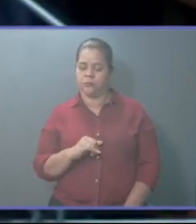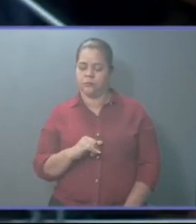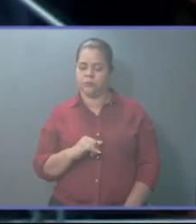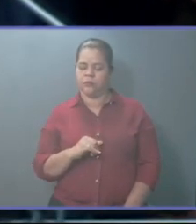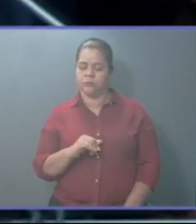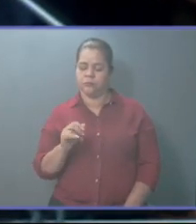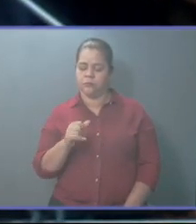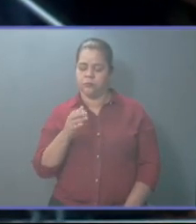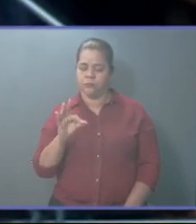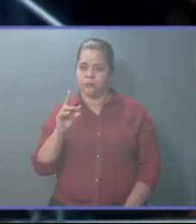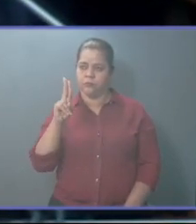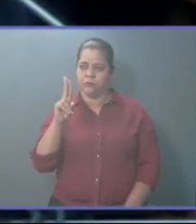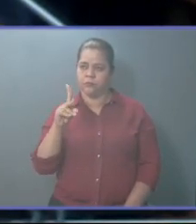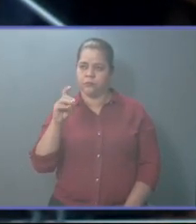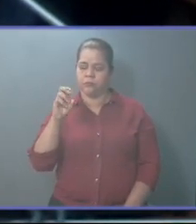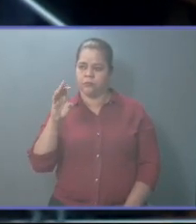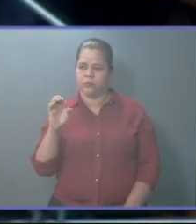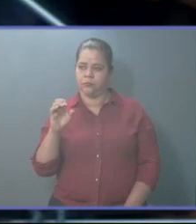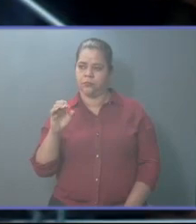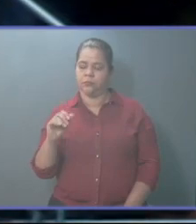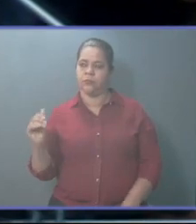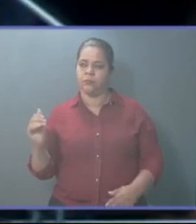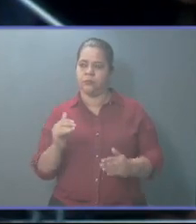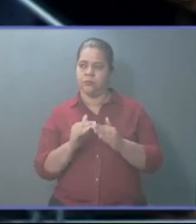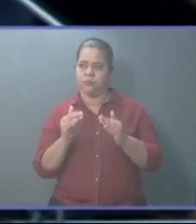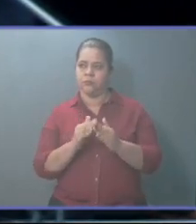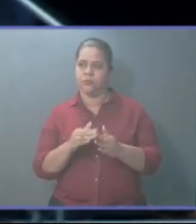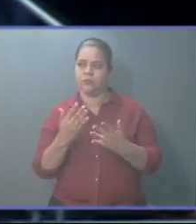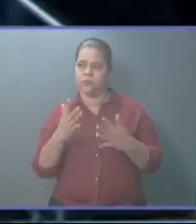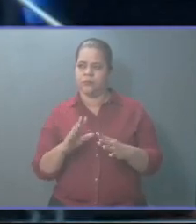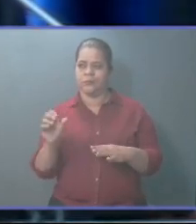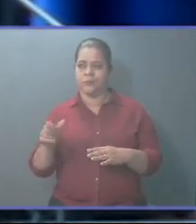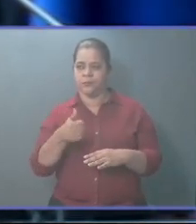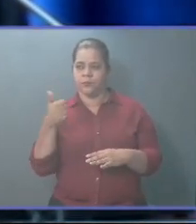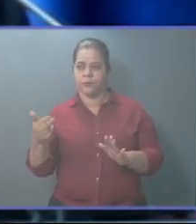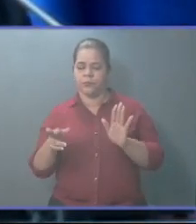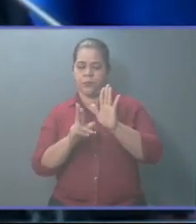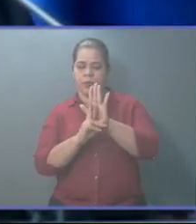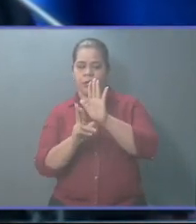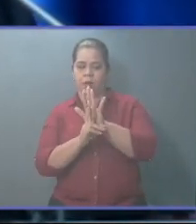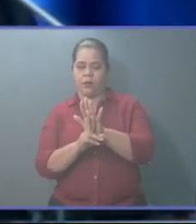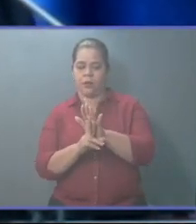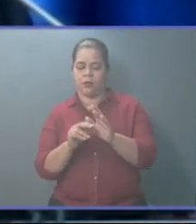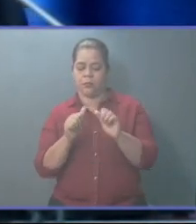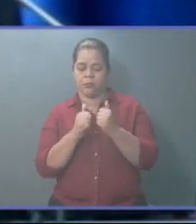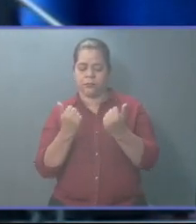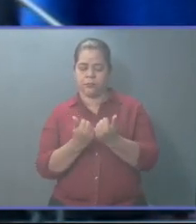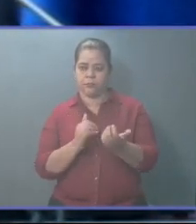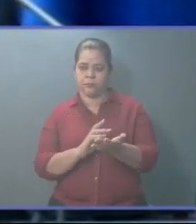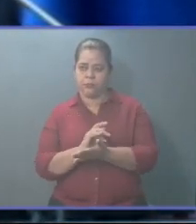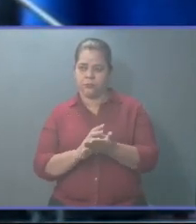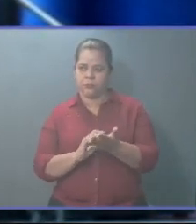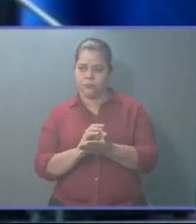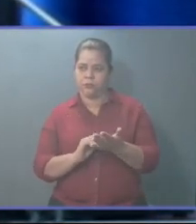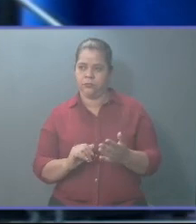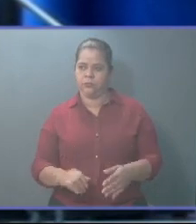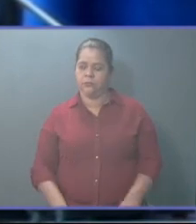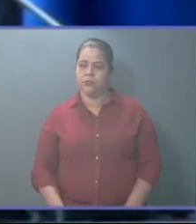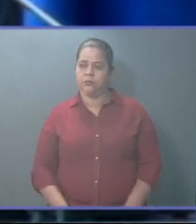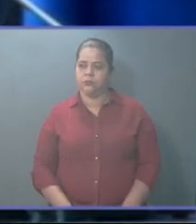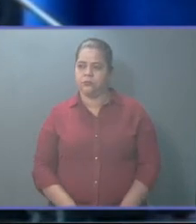está Funde y está también otros representantes de las gremiales de contaduría y auditoría,